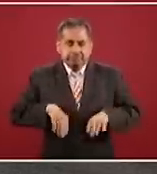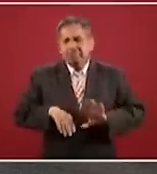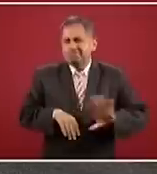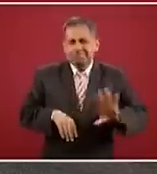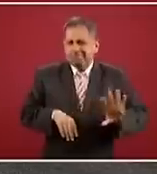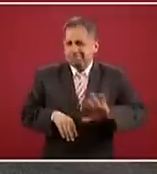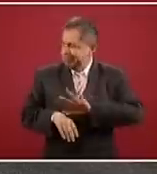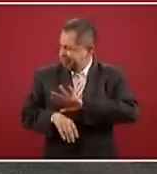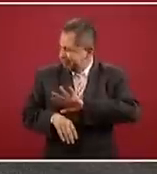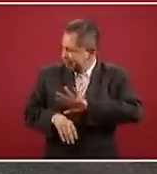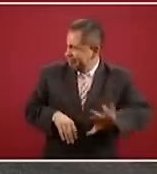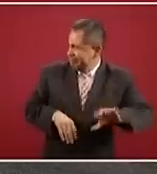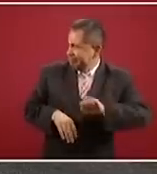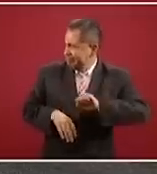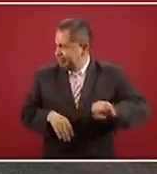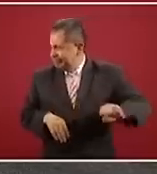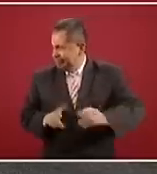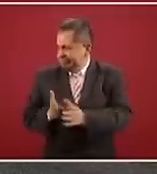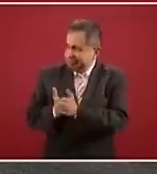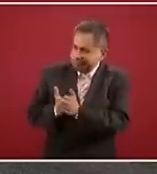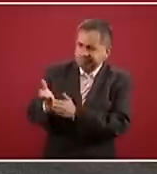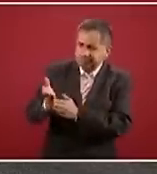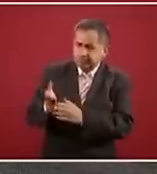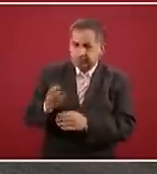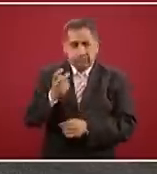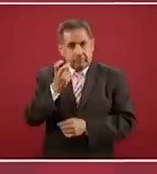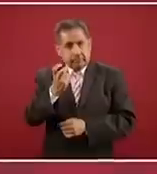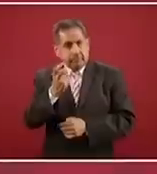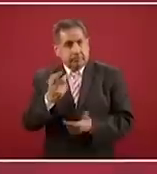poder y del dinero. Entonces,